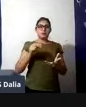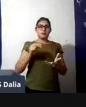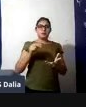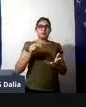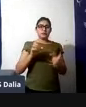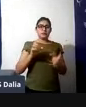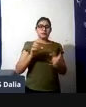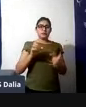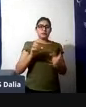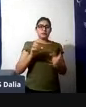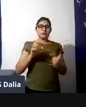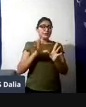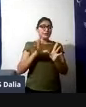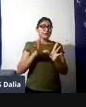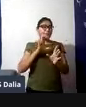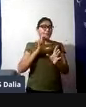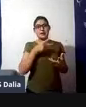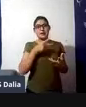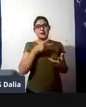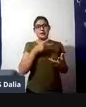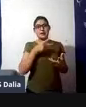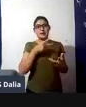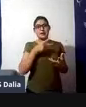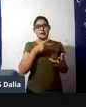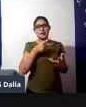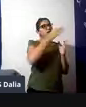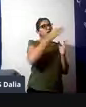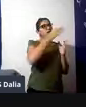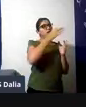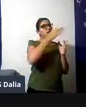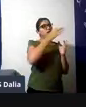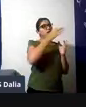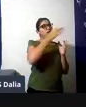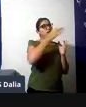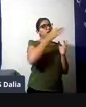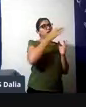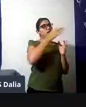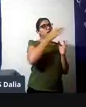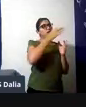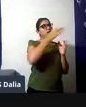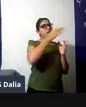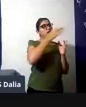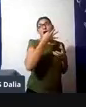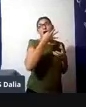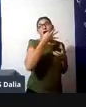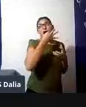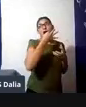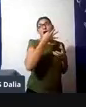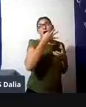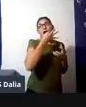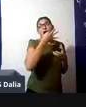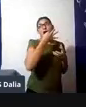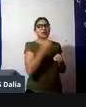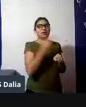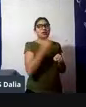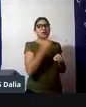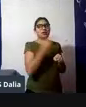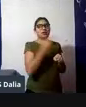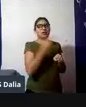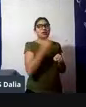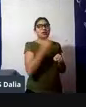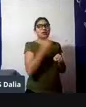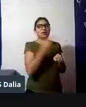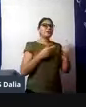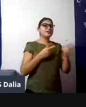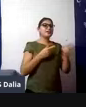me cacharon. Y entonces de pronto lo ve que tiene las pastillas y ve el video que está con su mejor